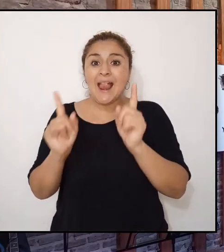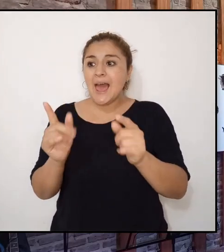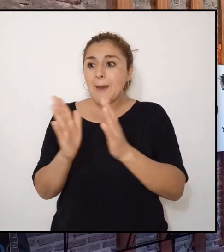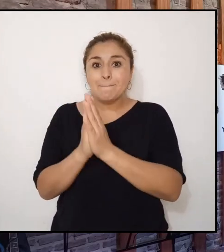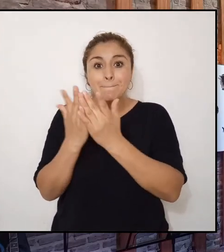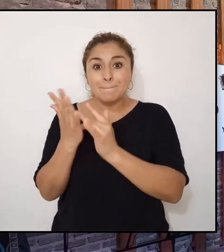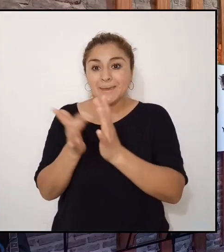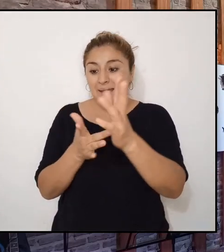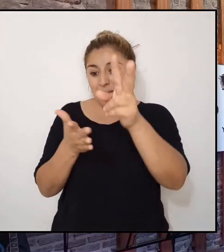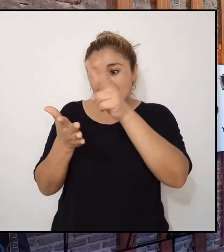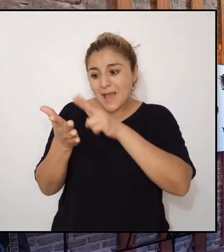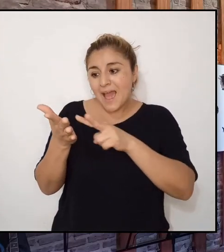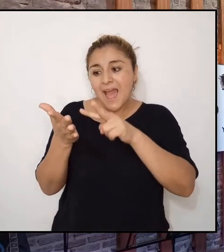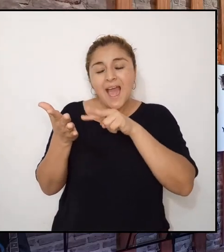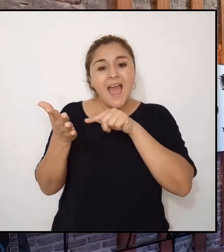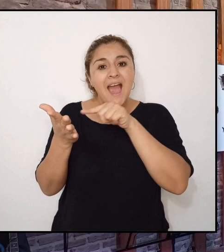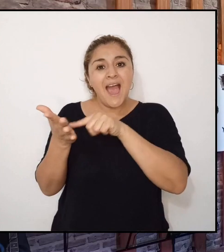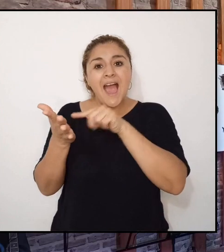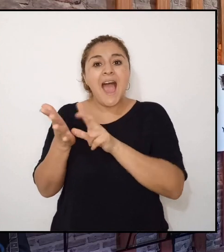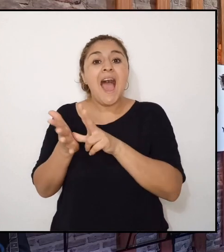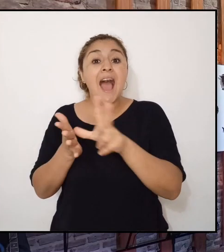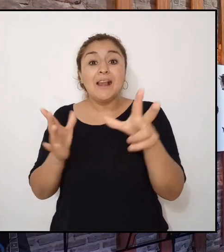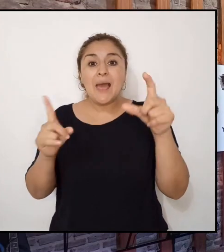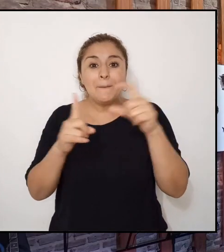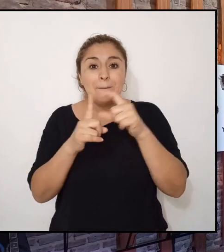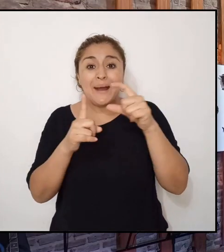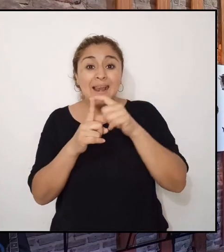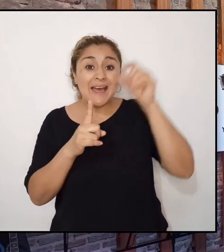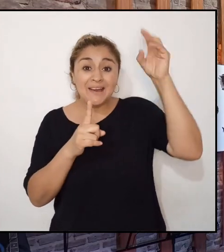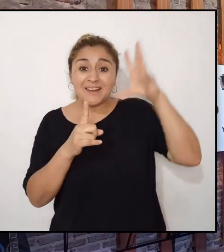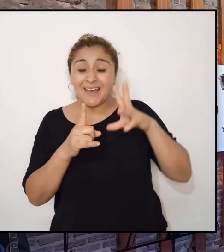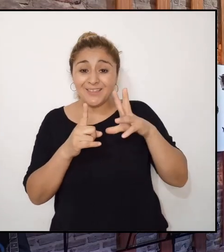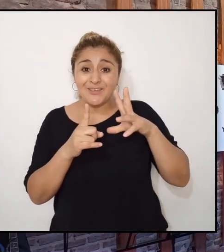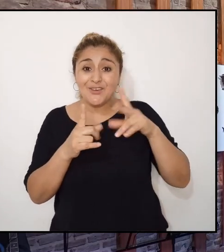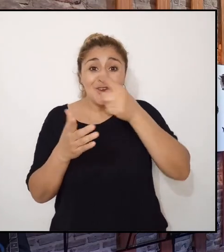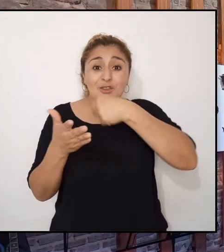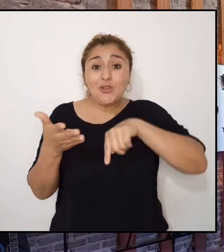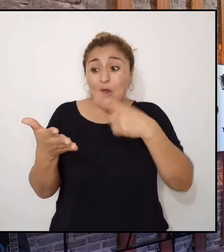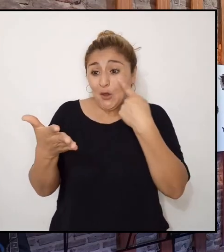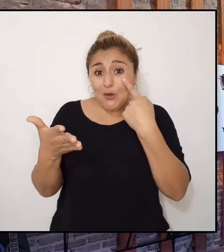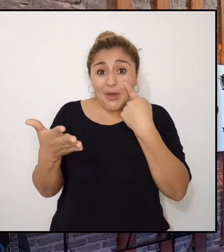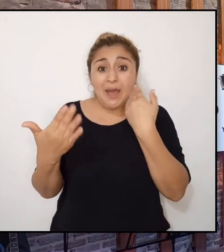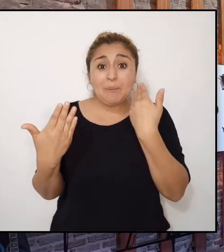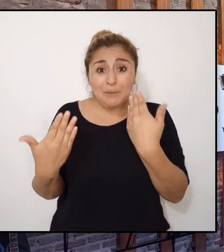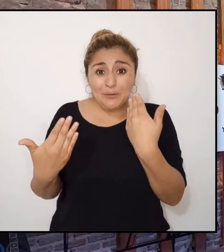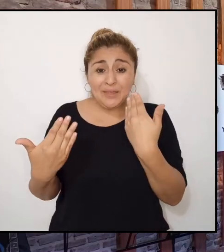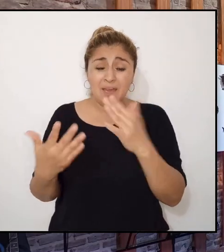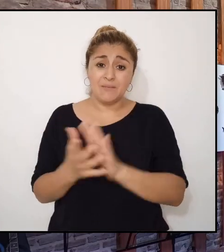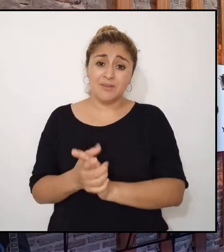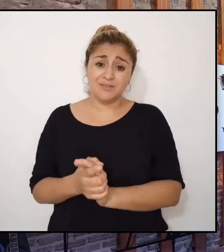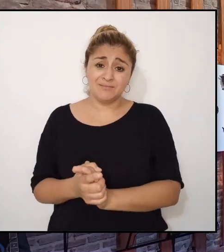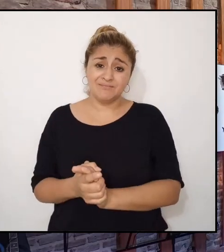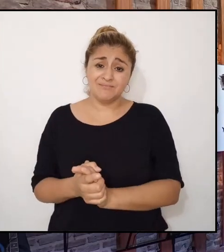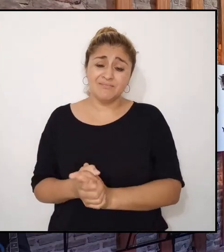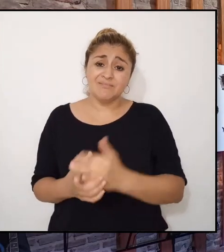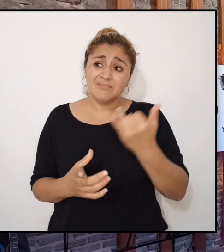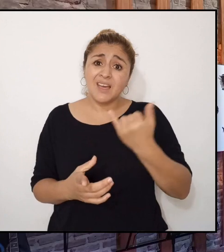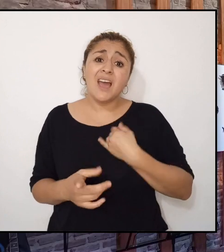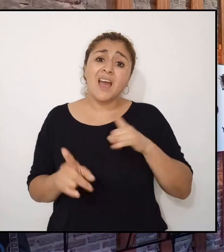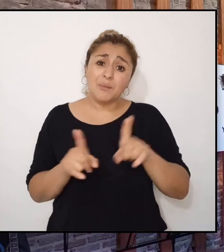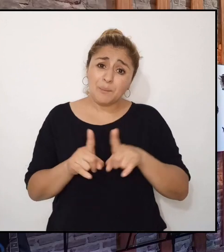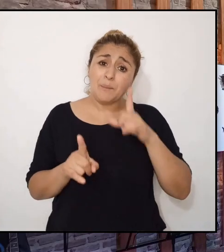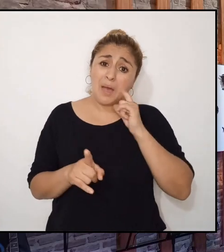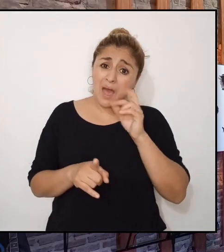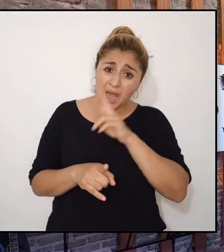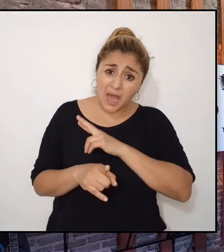la palabra de Dios para nuestras vidas. Lamentablemente, hermanos, en estos últimos años o décadas, muchos